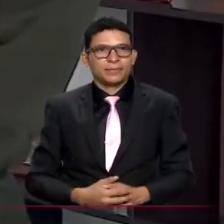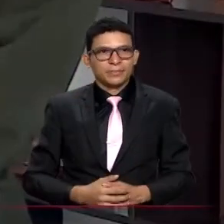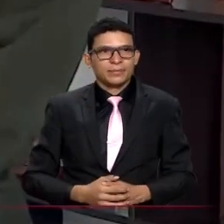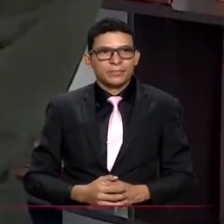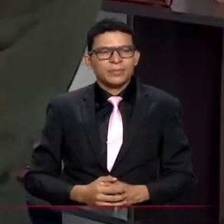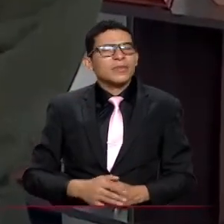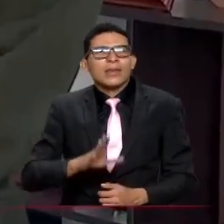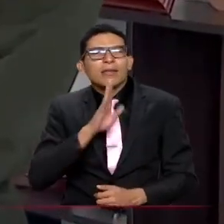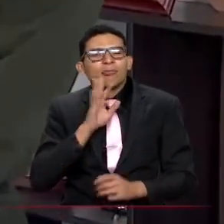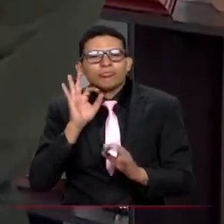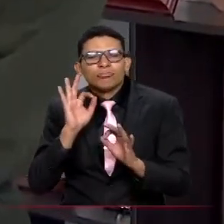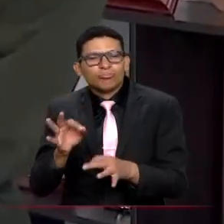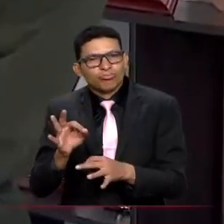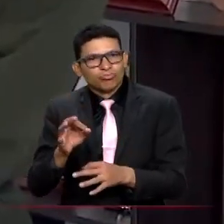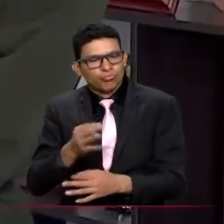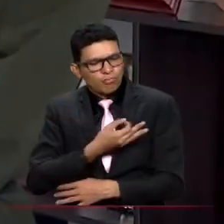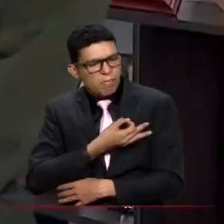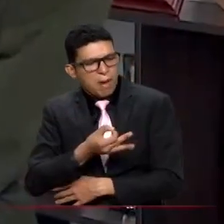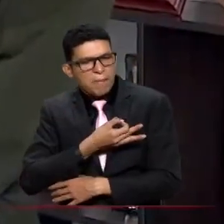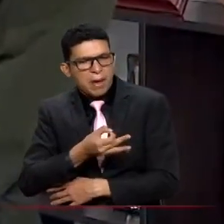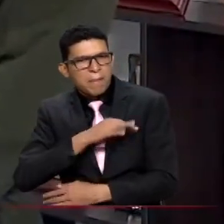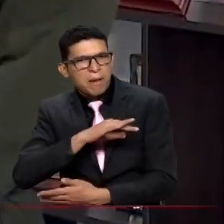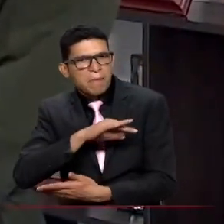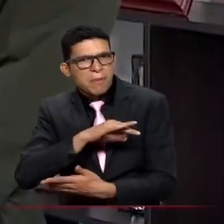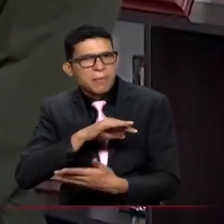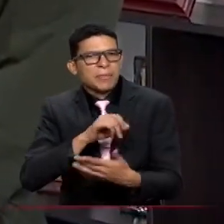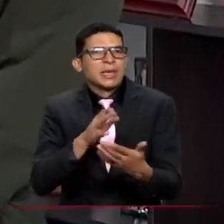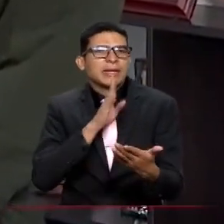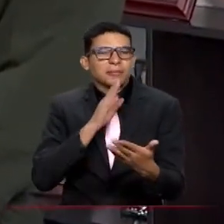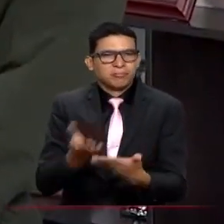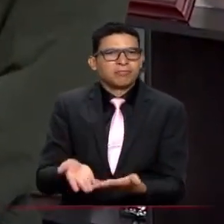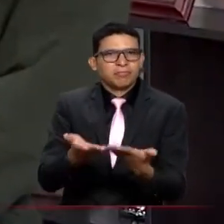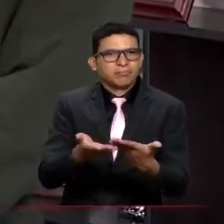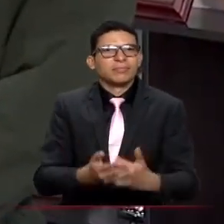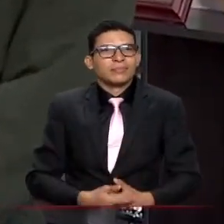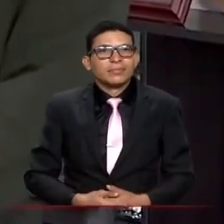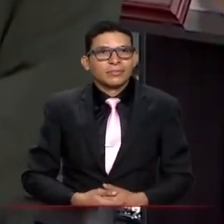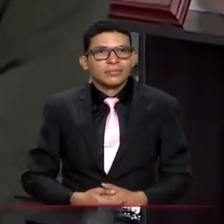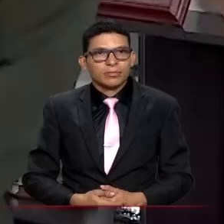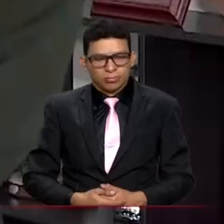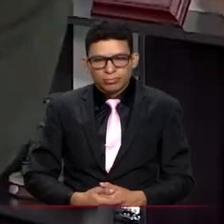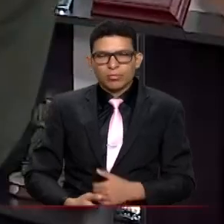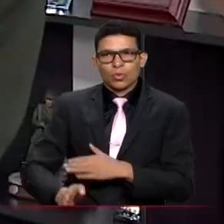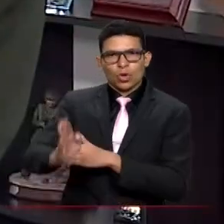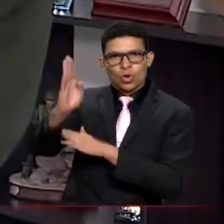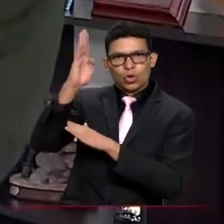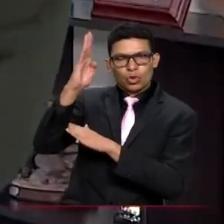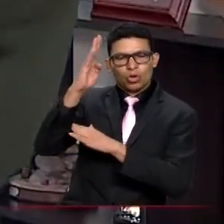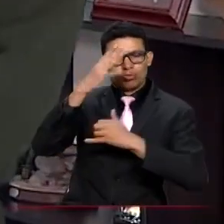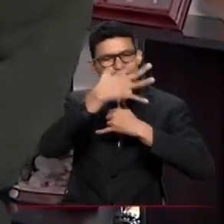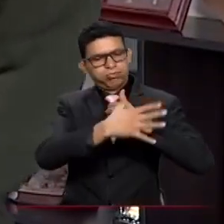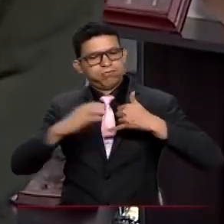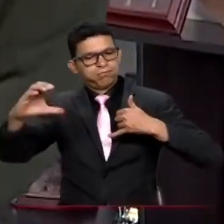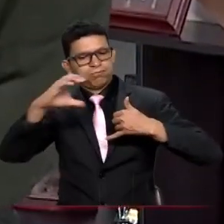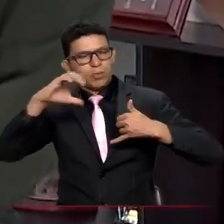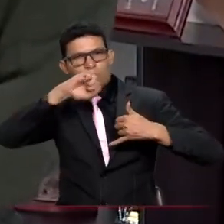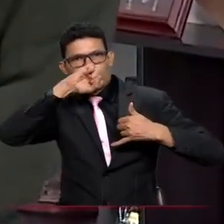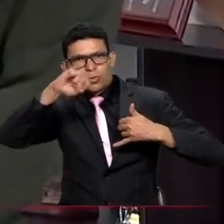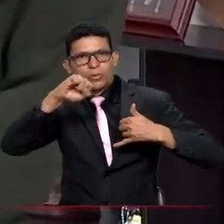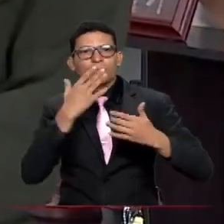fueron los condecorados hoy en el marco de estos 133 años de la Policía aquí en Palmira? Bueno, Dios y Patria, buenas noches, un saludo especial a todos los televidentes